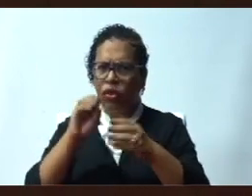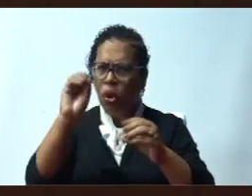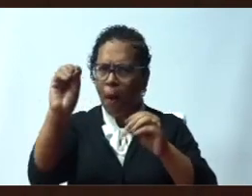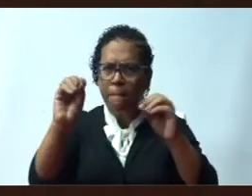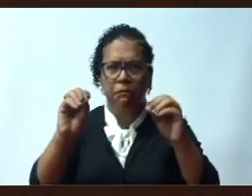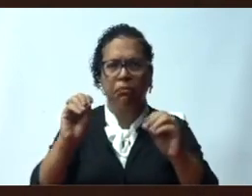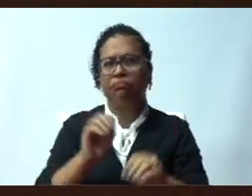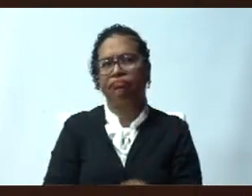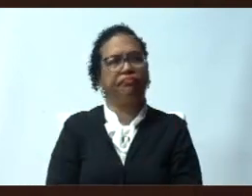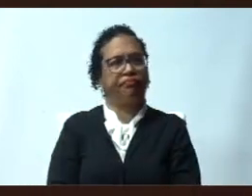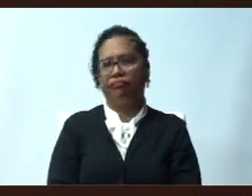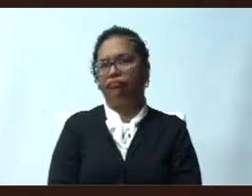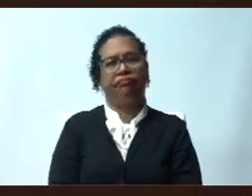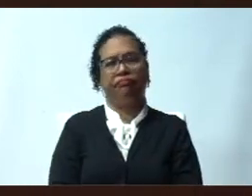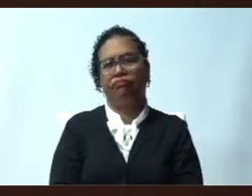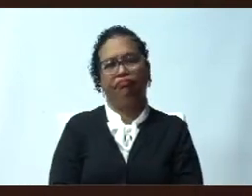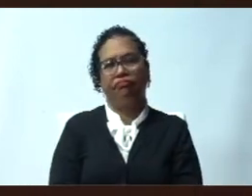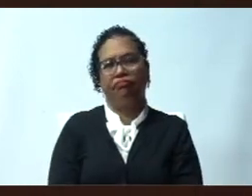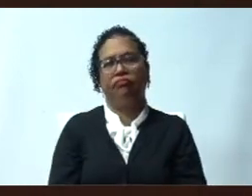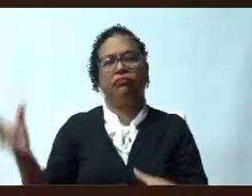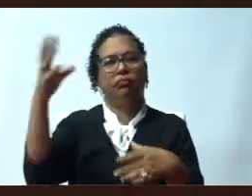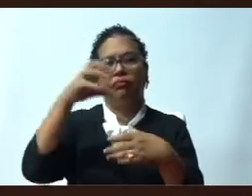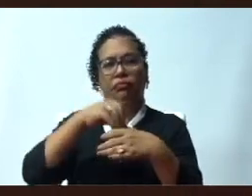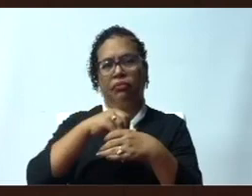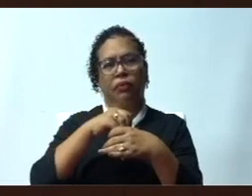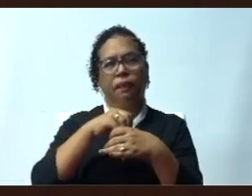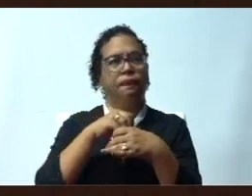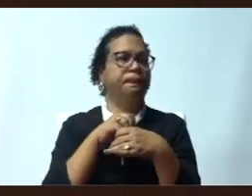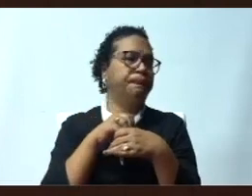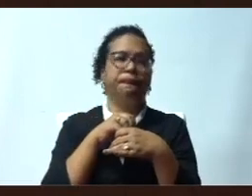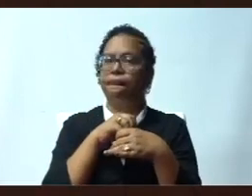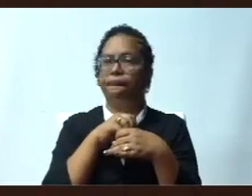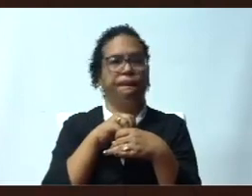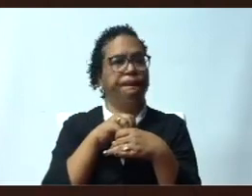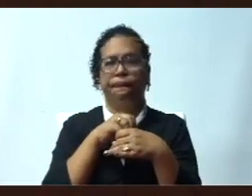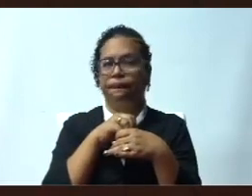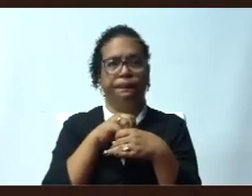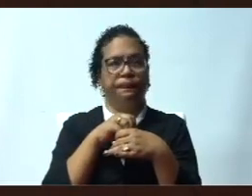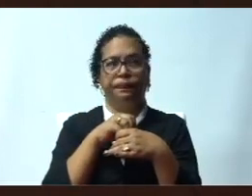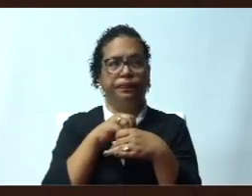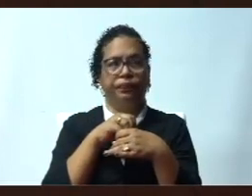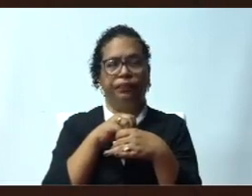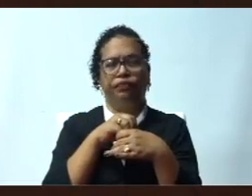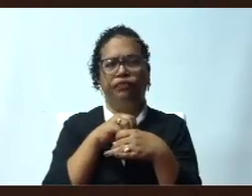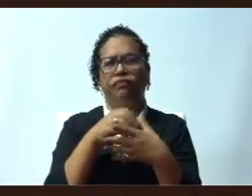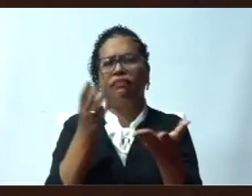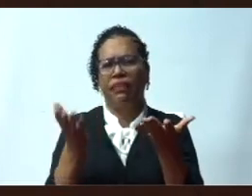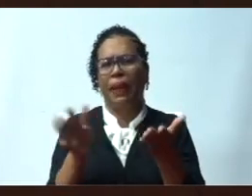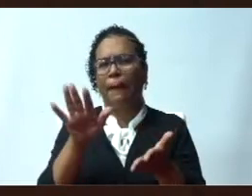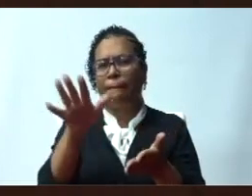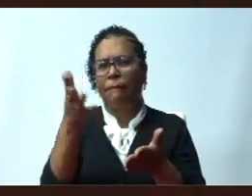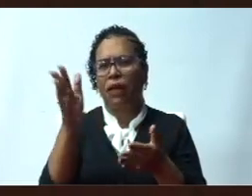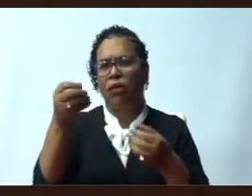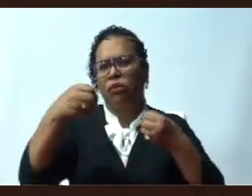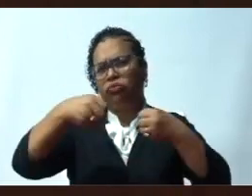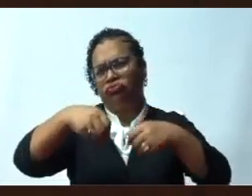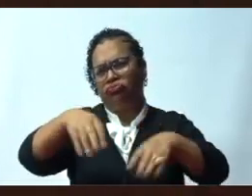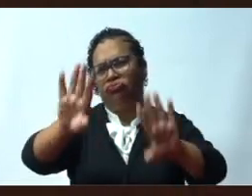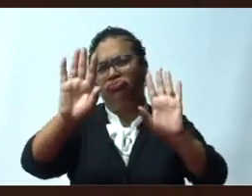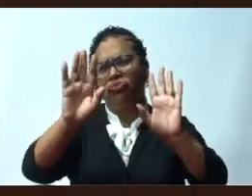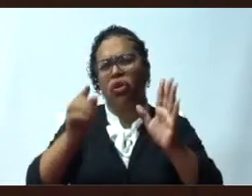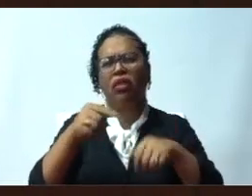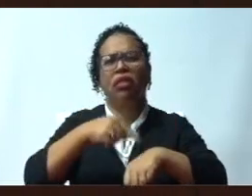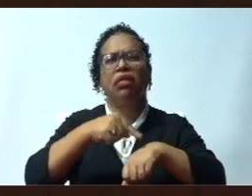posible ponerla, lamentablemente, más de unos 8 años en abandono. Y yo creo que este es el